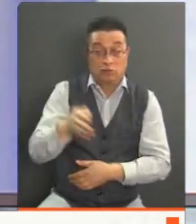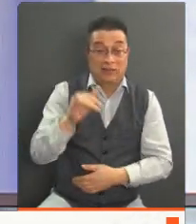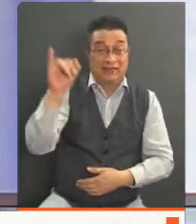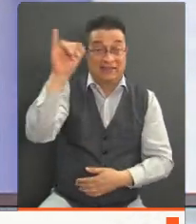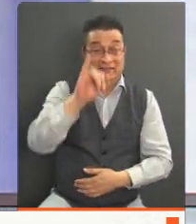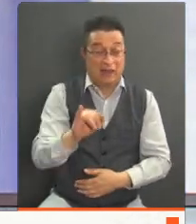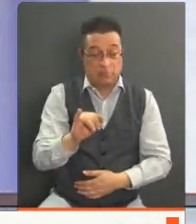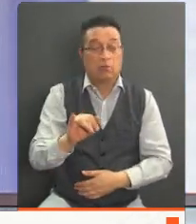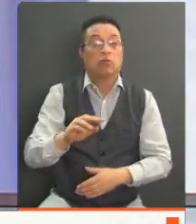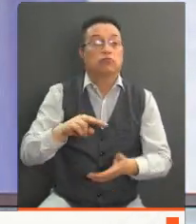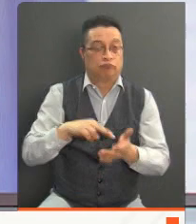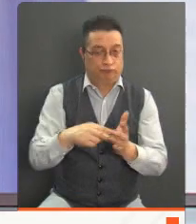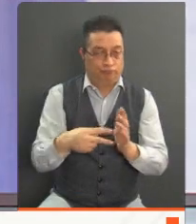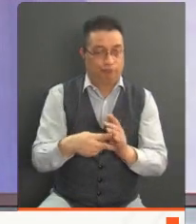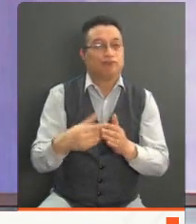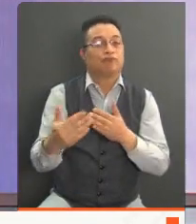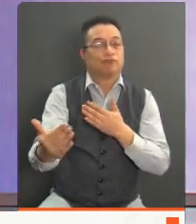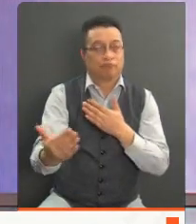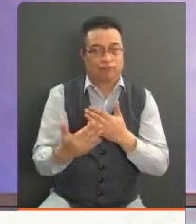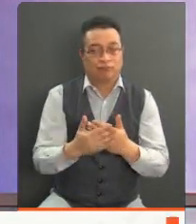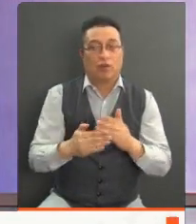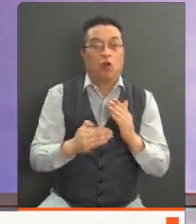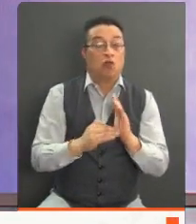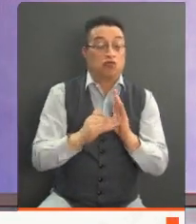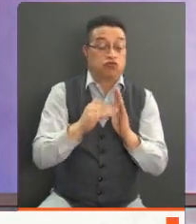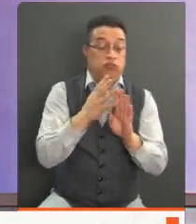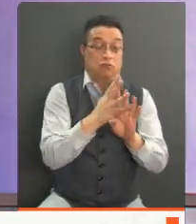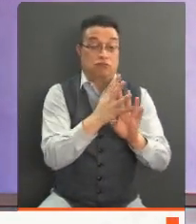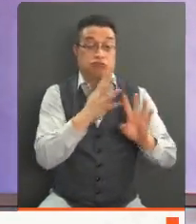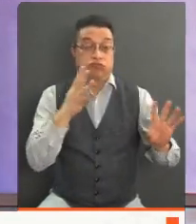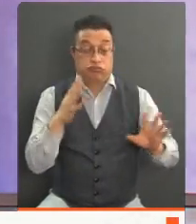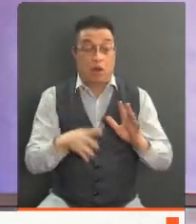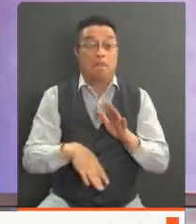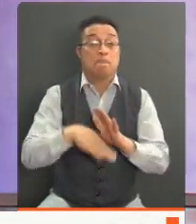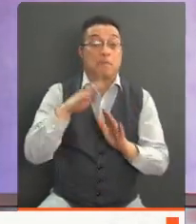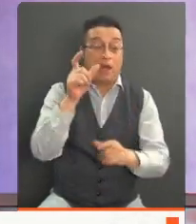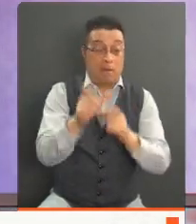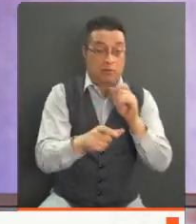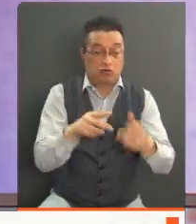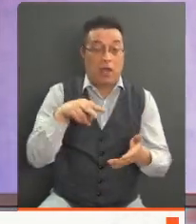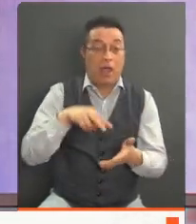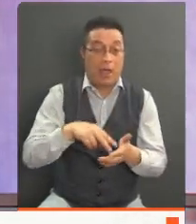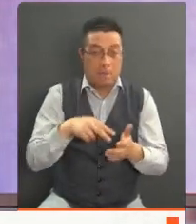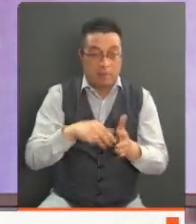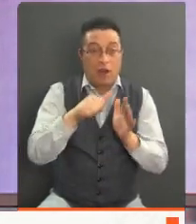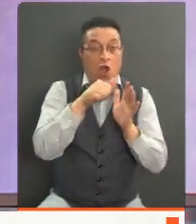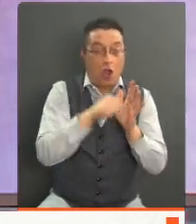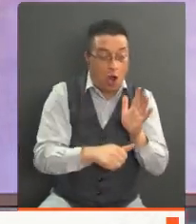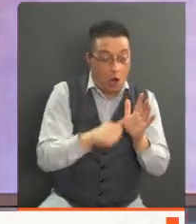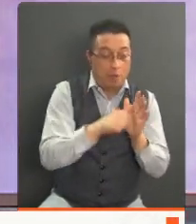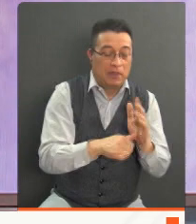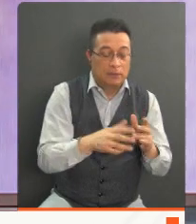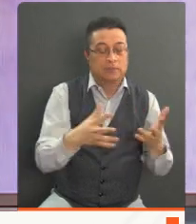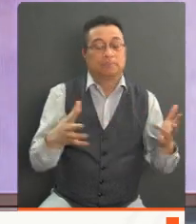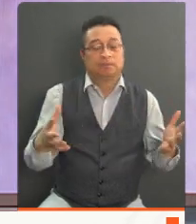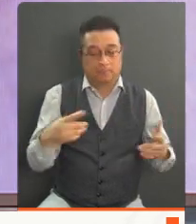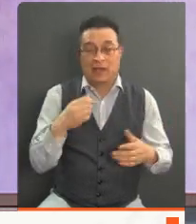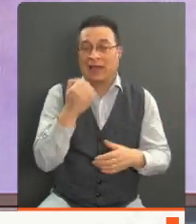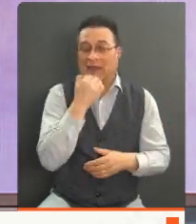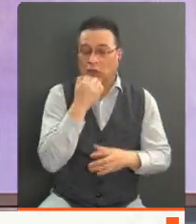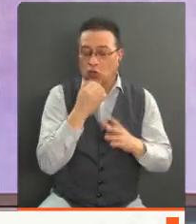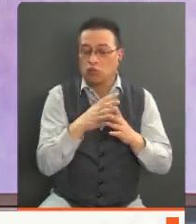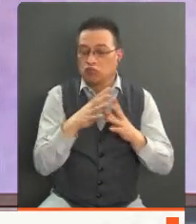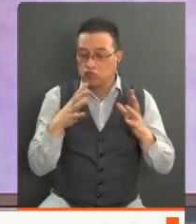llevar a un colapso también van a aumentar las listas de espera vamos a tener más gente esperando cirugía yo creo que es un error muy importante pero hay